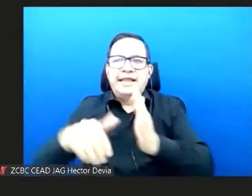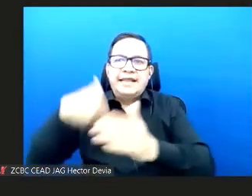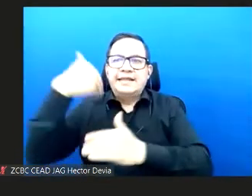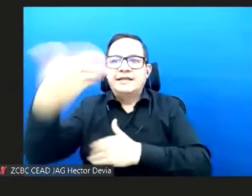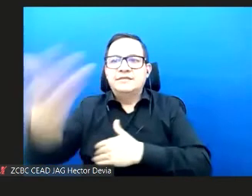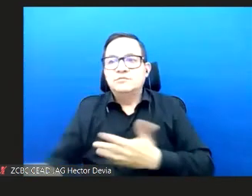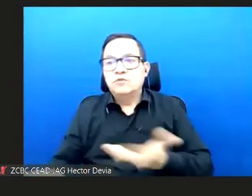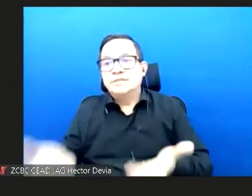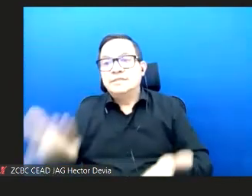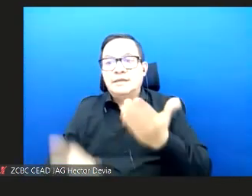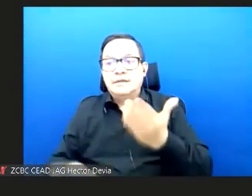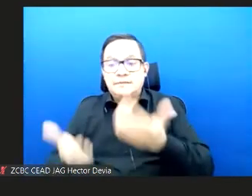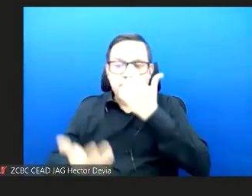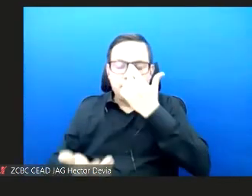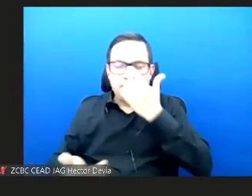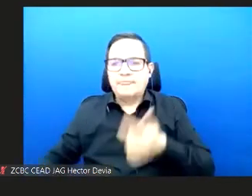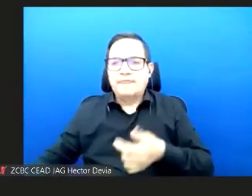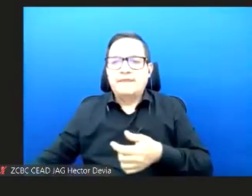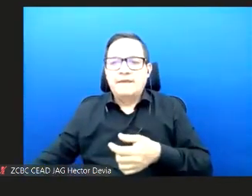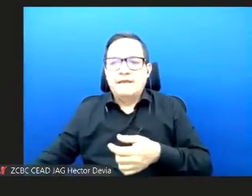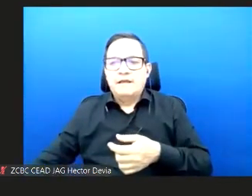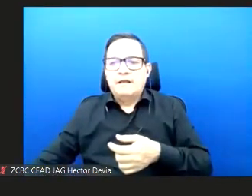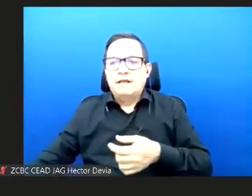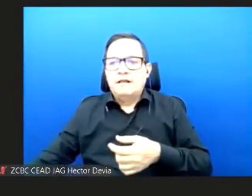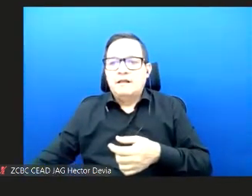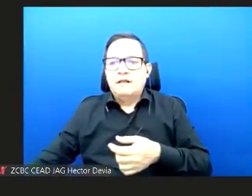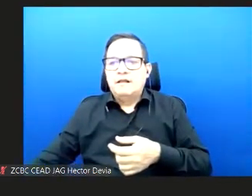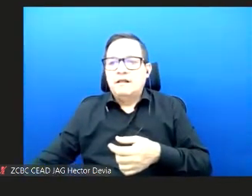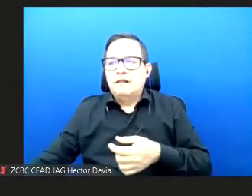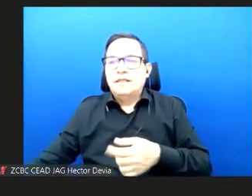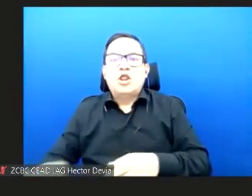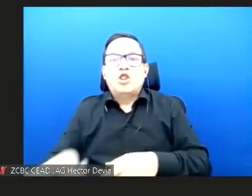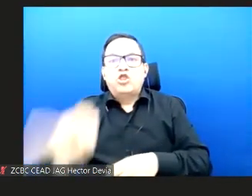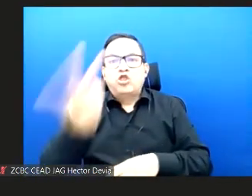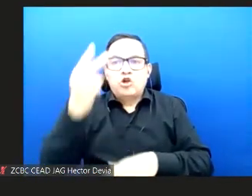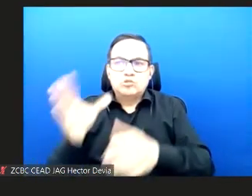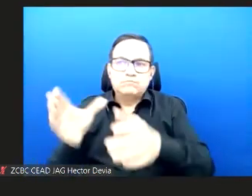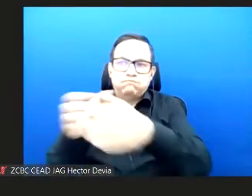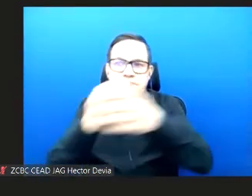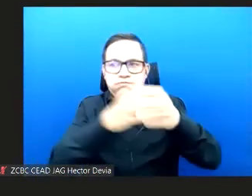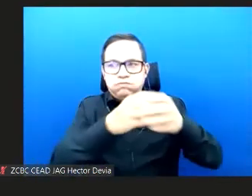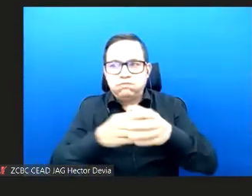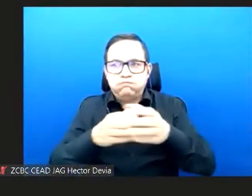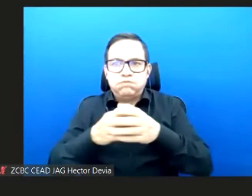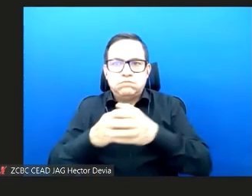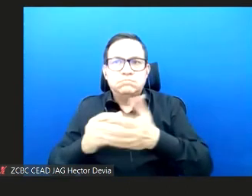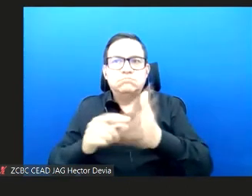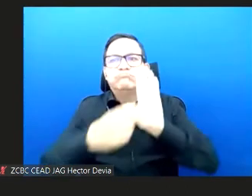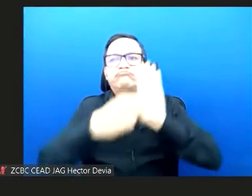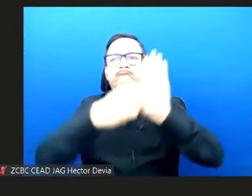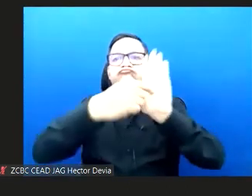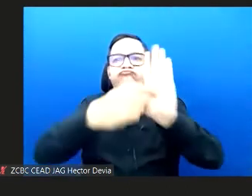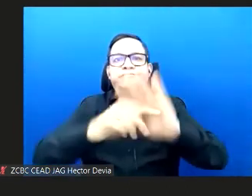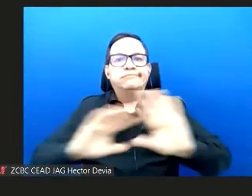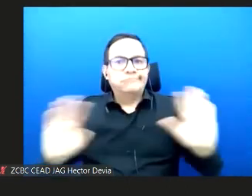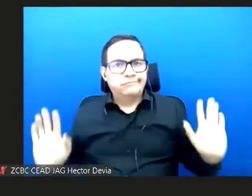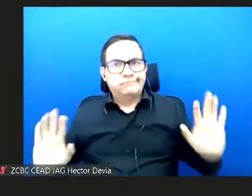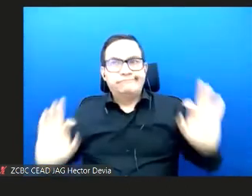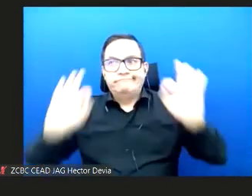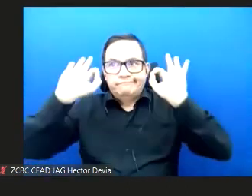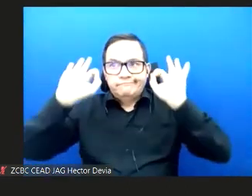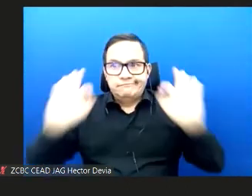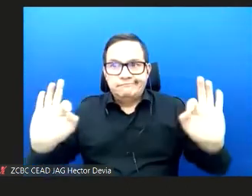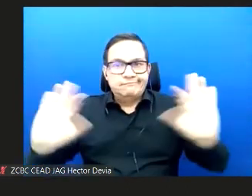matemático con los datos que tenemos de los dos conjuntos representados. Listo, así ya salimos de la